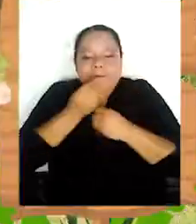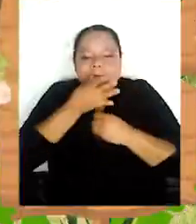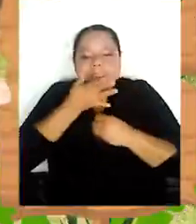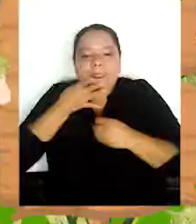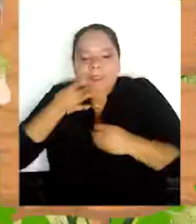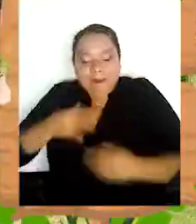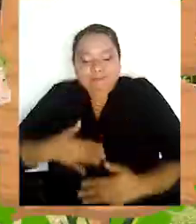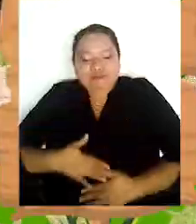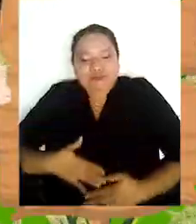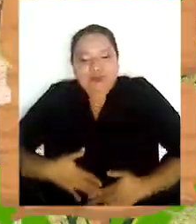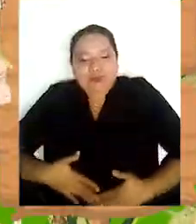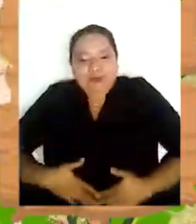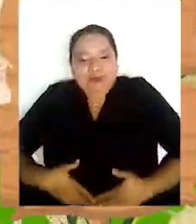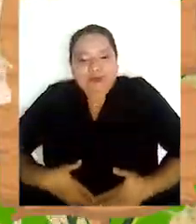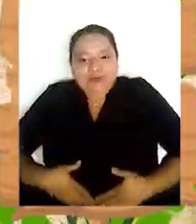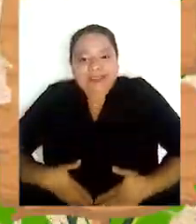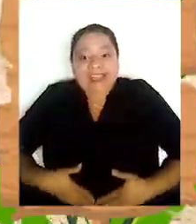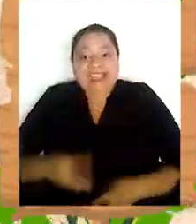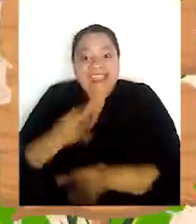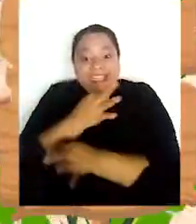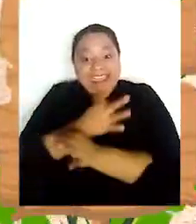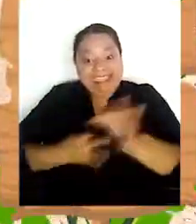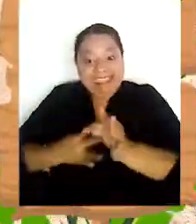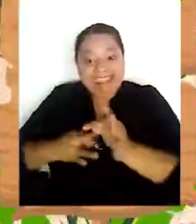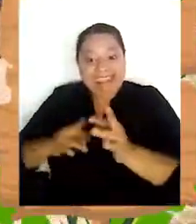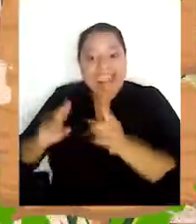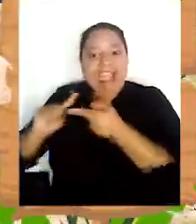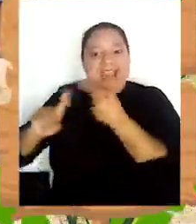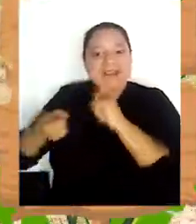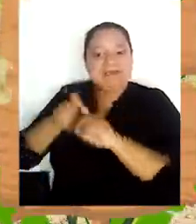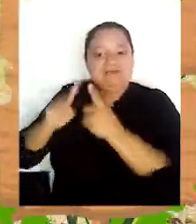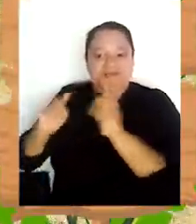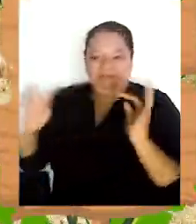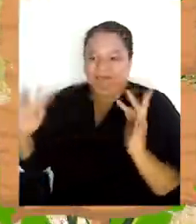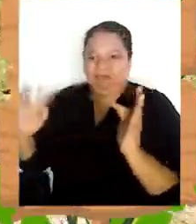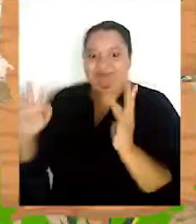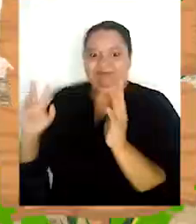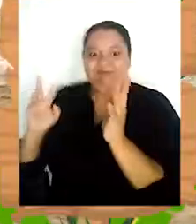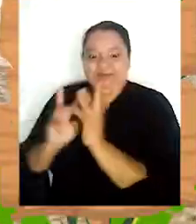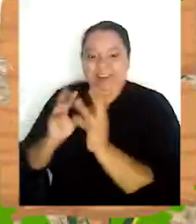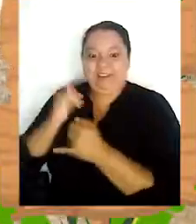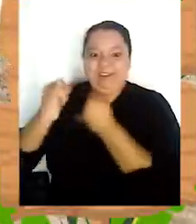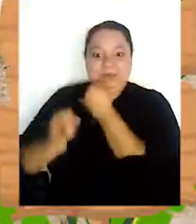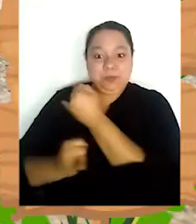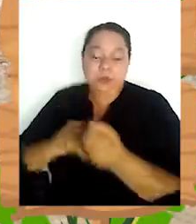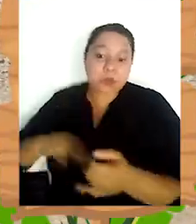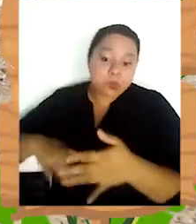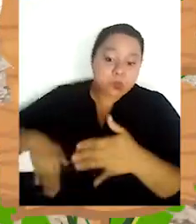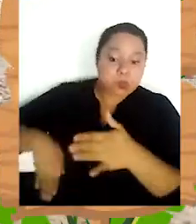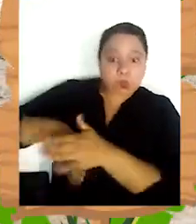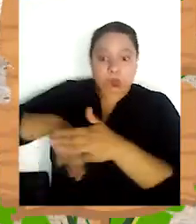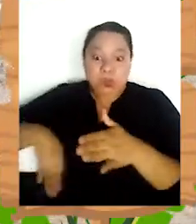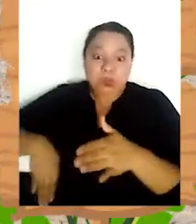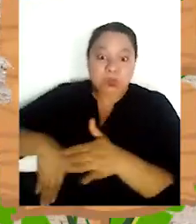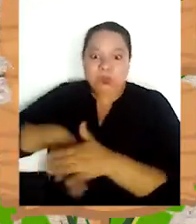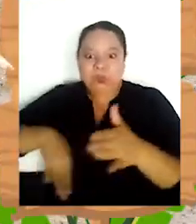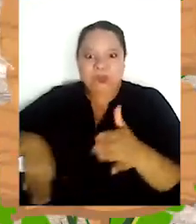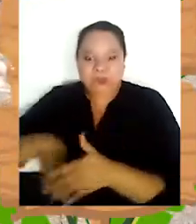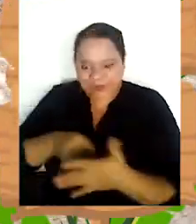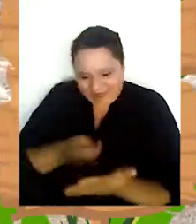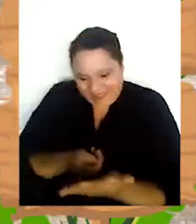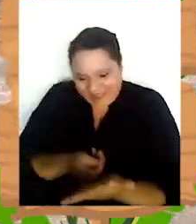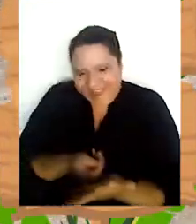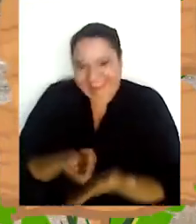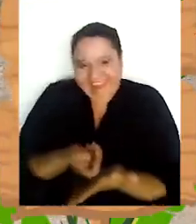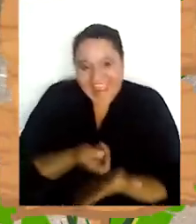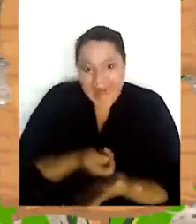Por las tardes, se reúne con sus amigos para jugar pelota y canicas. Pero otro juego que